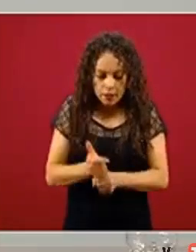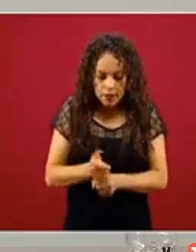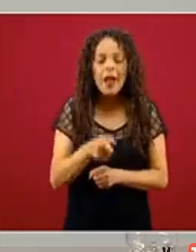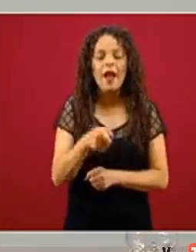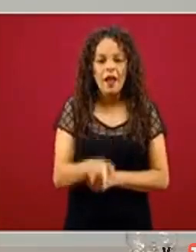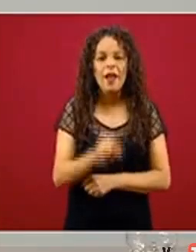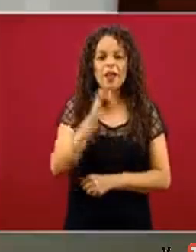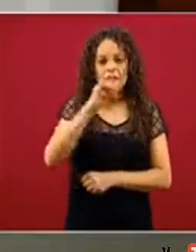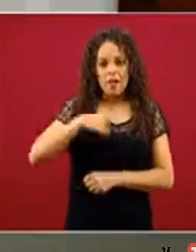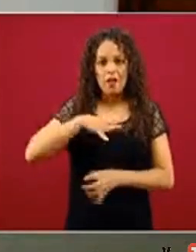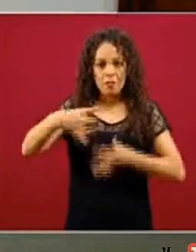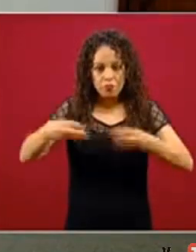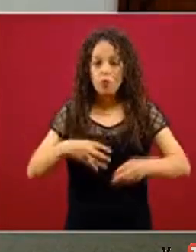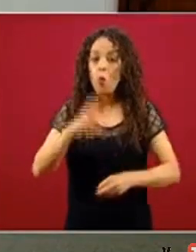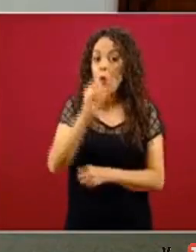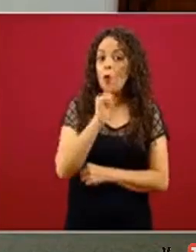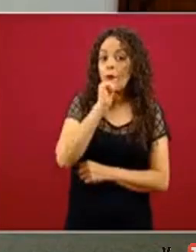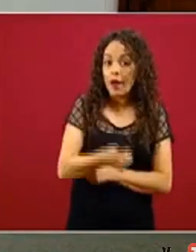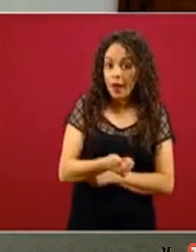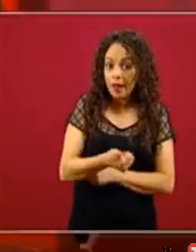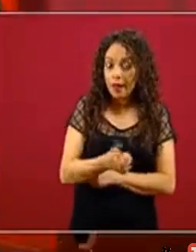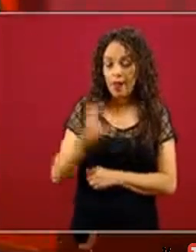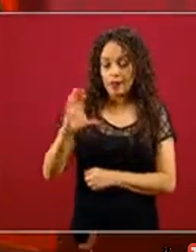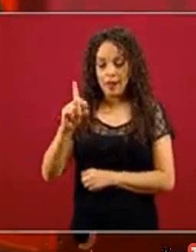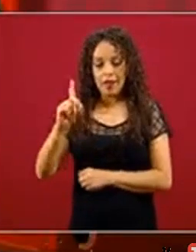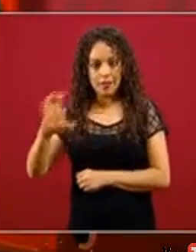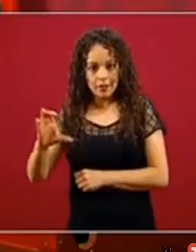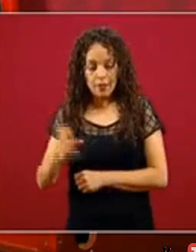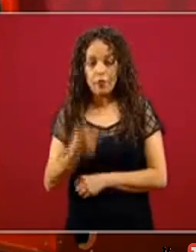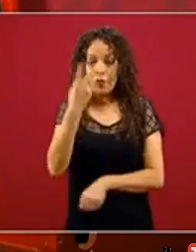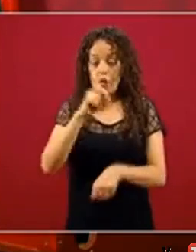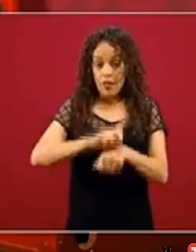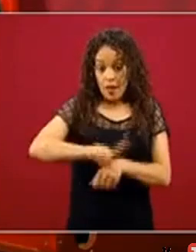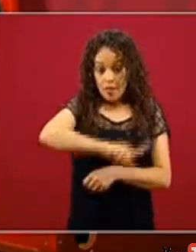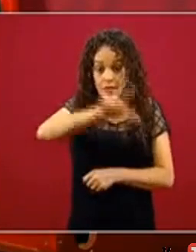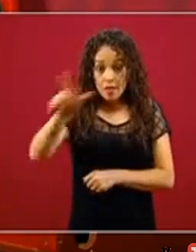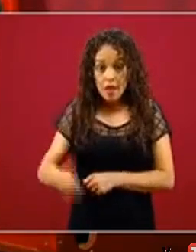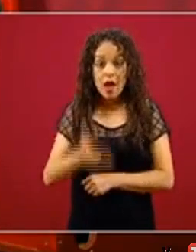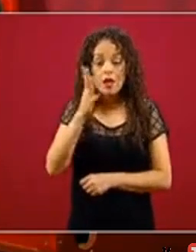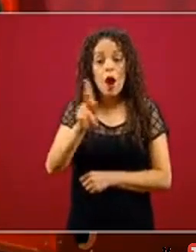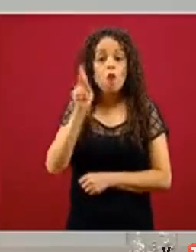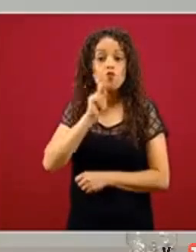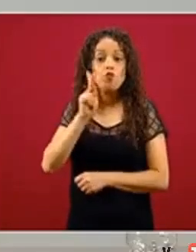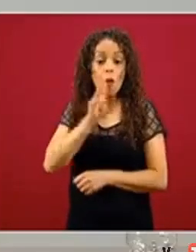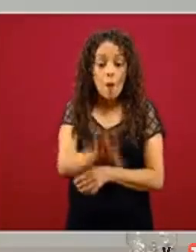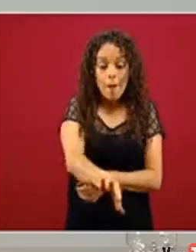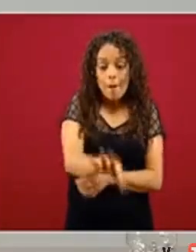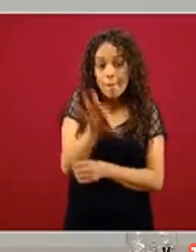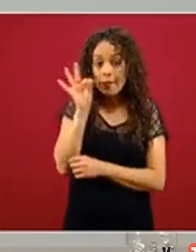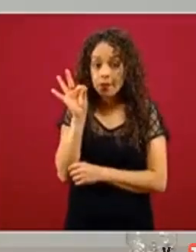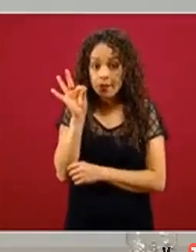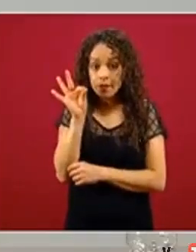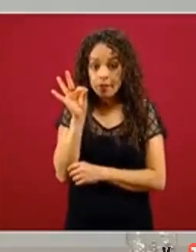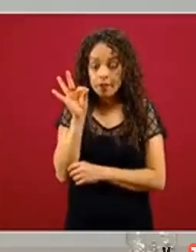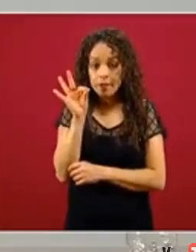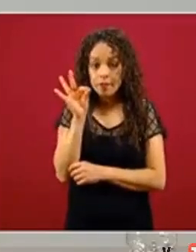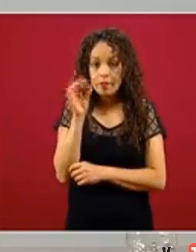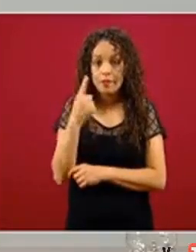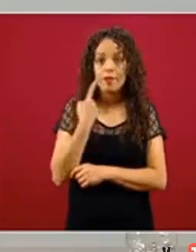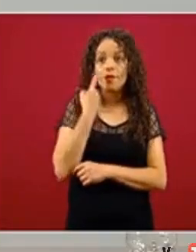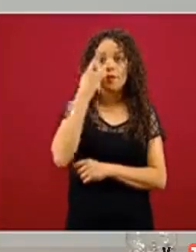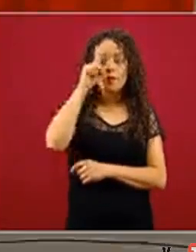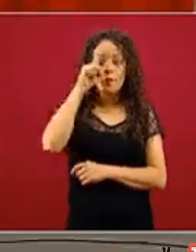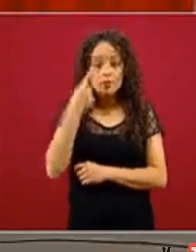CDC, 10 días después de tomada la prueba y el hallazgo de un resultado